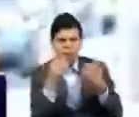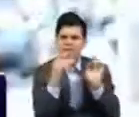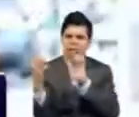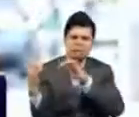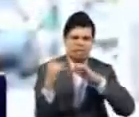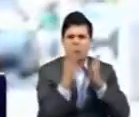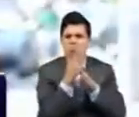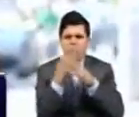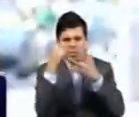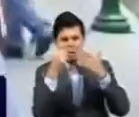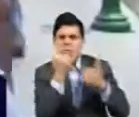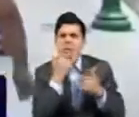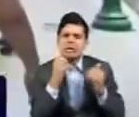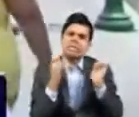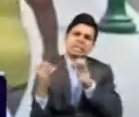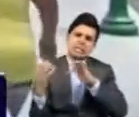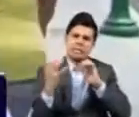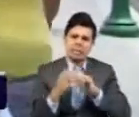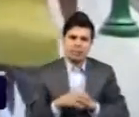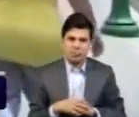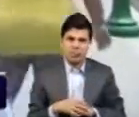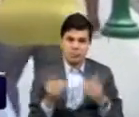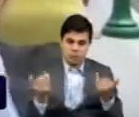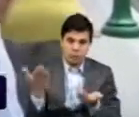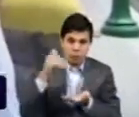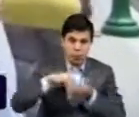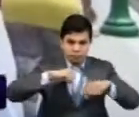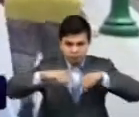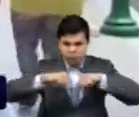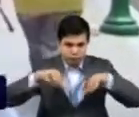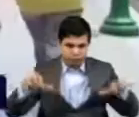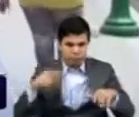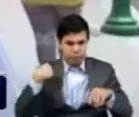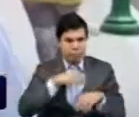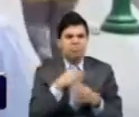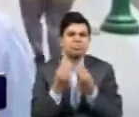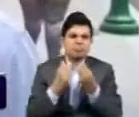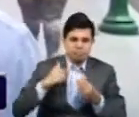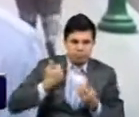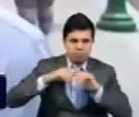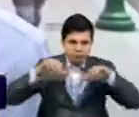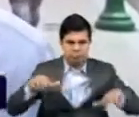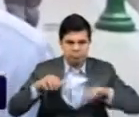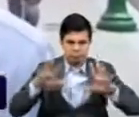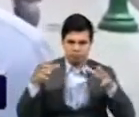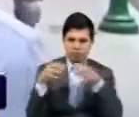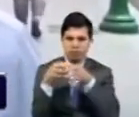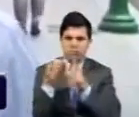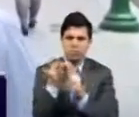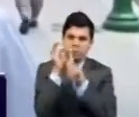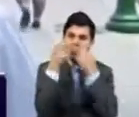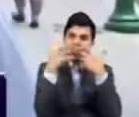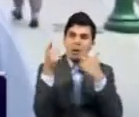de registrarse. Se ha reactivado este espacio, vamos a tener la participación de la Oficina del Alto Comisionado para la Paz de